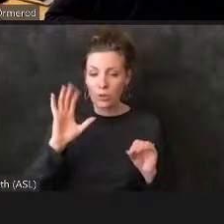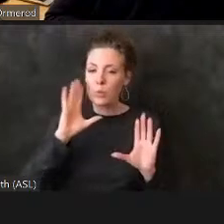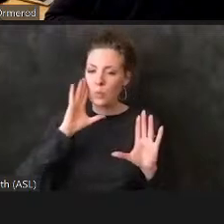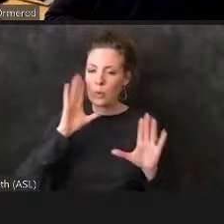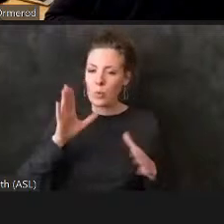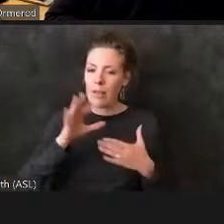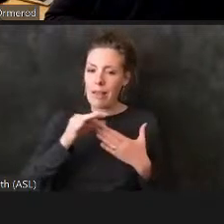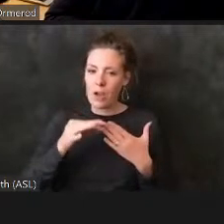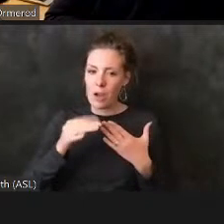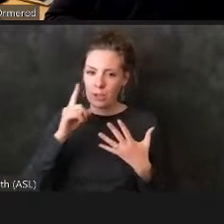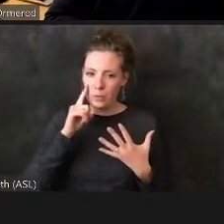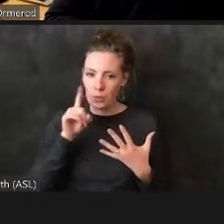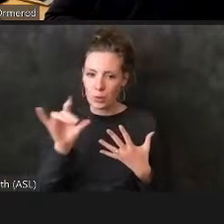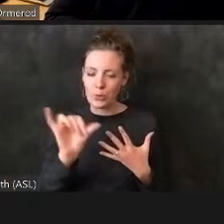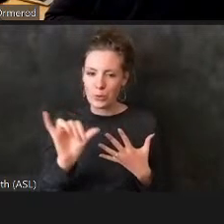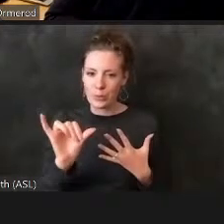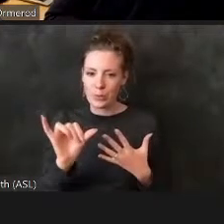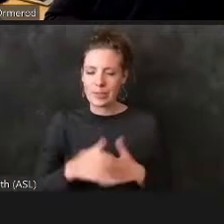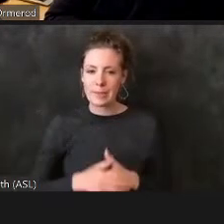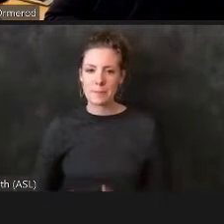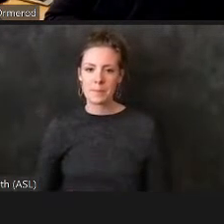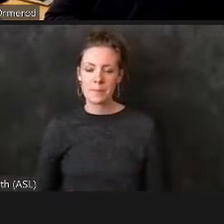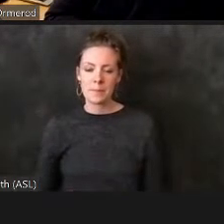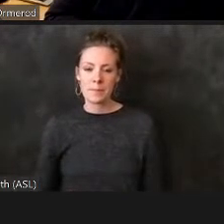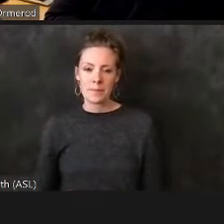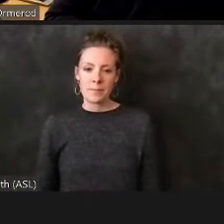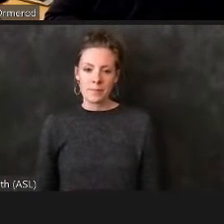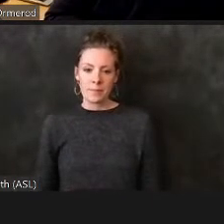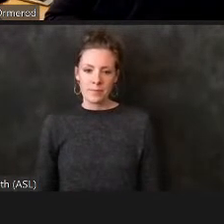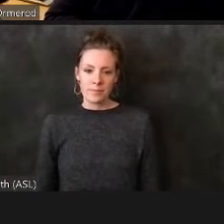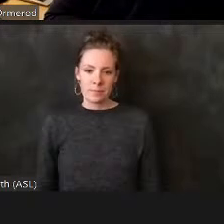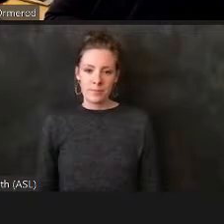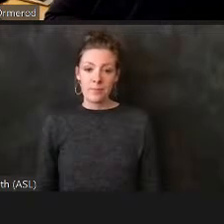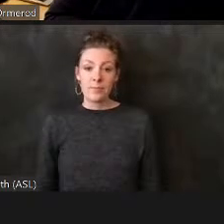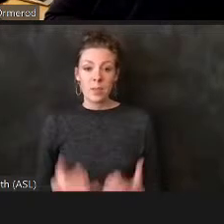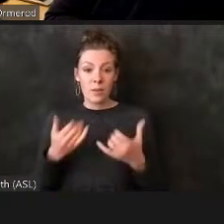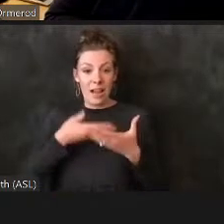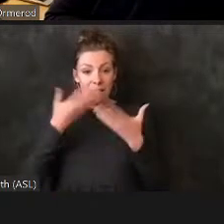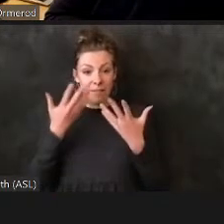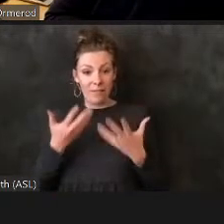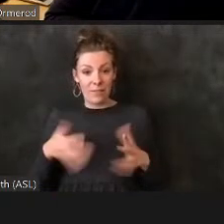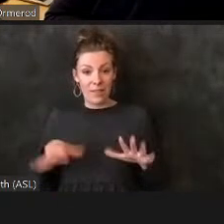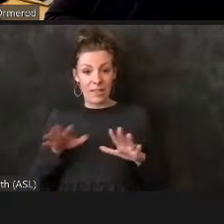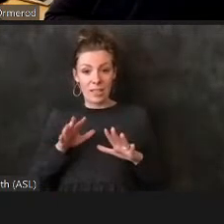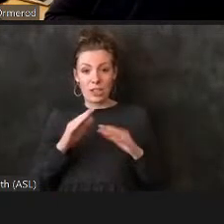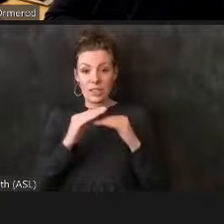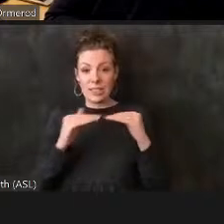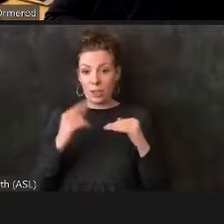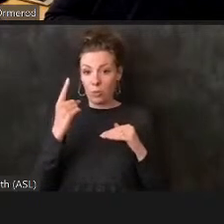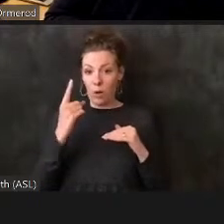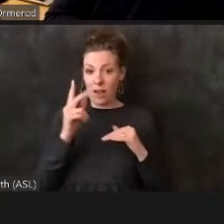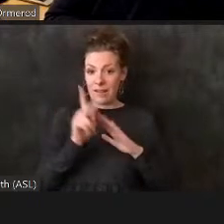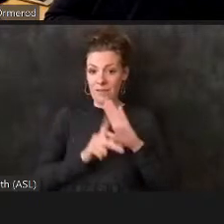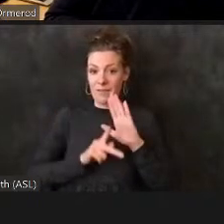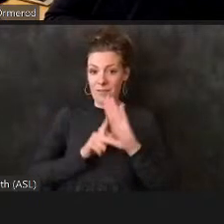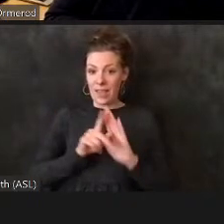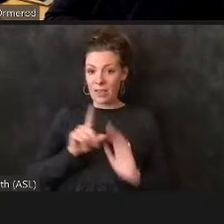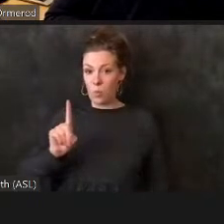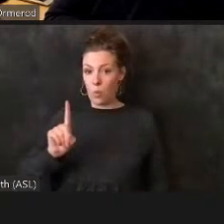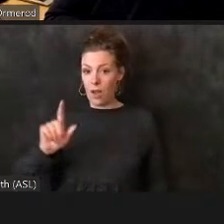haber opciones que van a estar disponibles para usted. Hasta ahorita hemos completado la parte 1